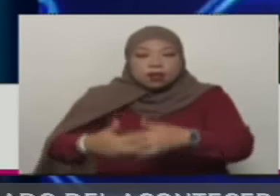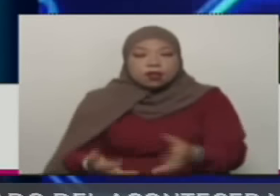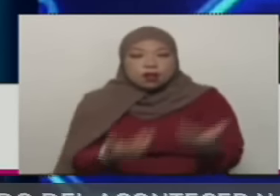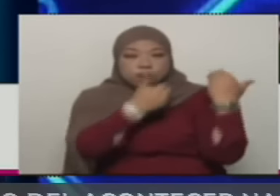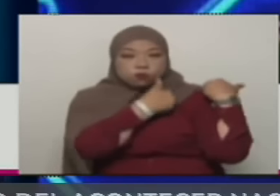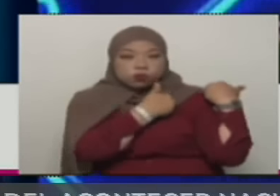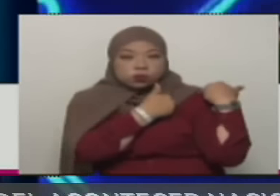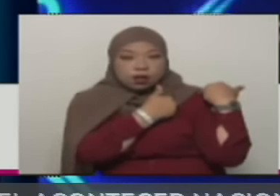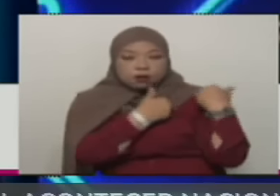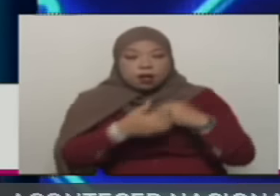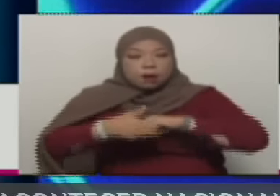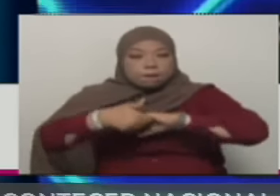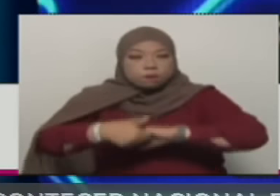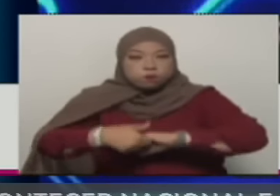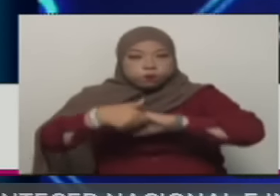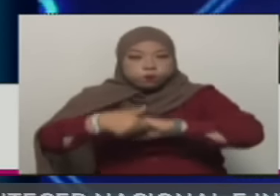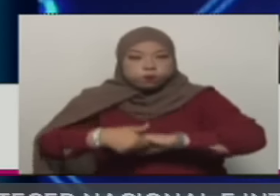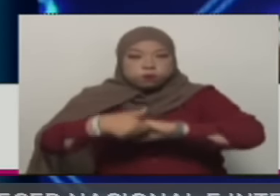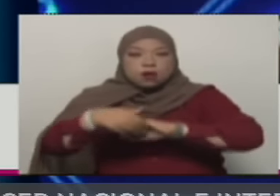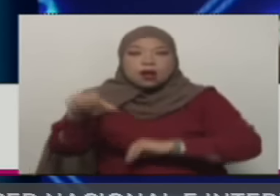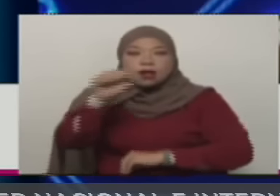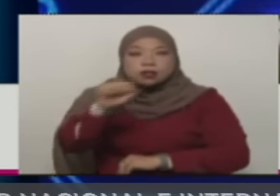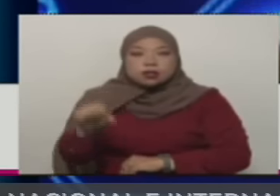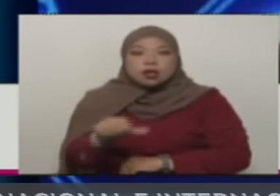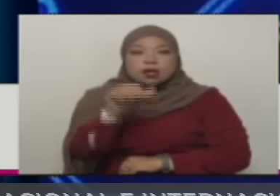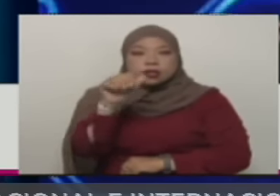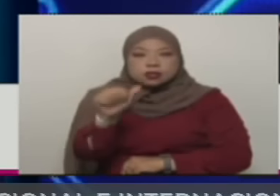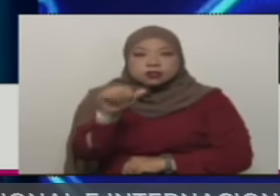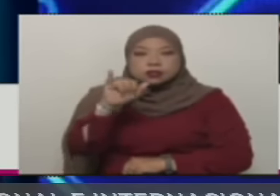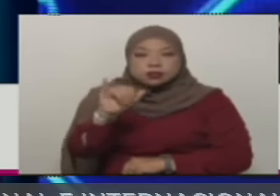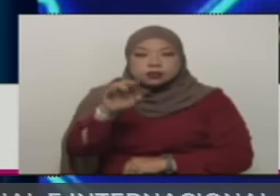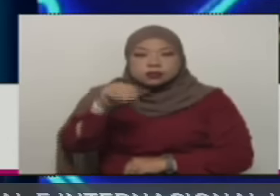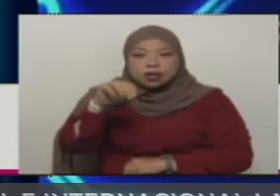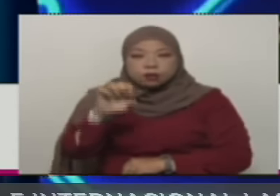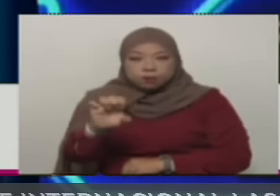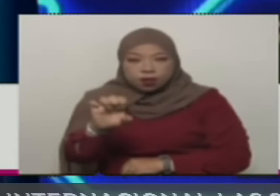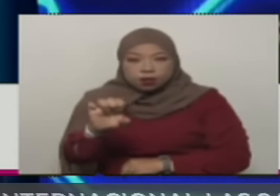impuestos, porque a veces a los economistas les gusta hablar en un lenguaje que nadie entienda.